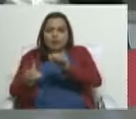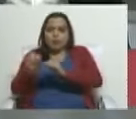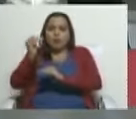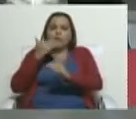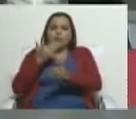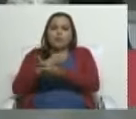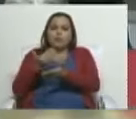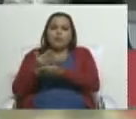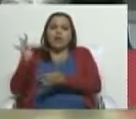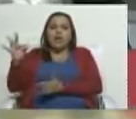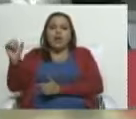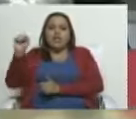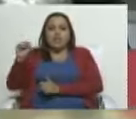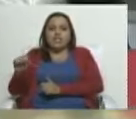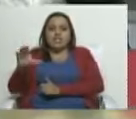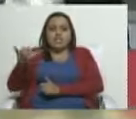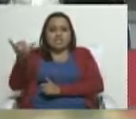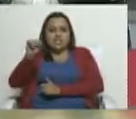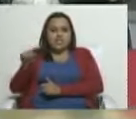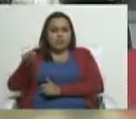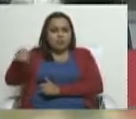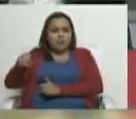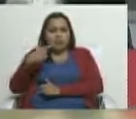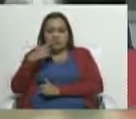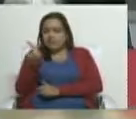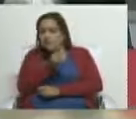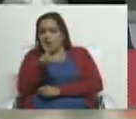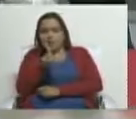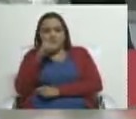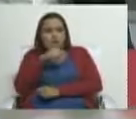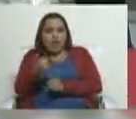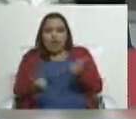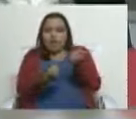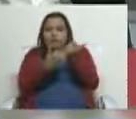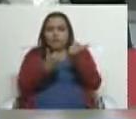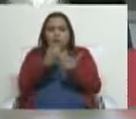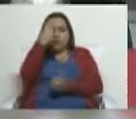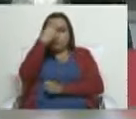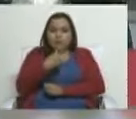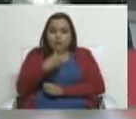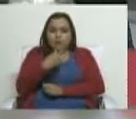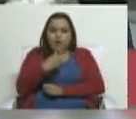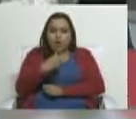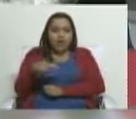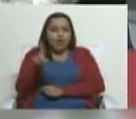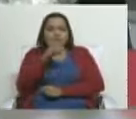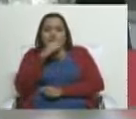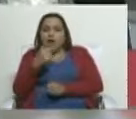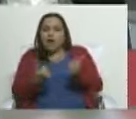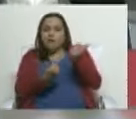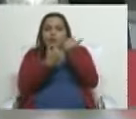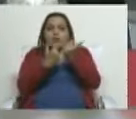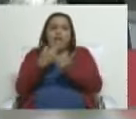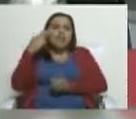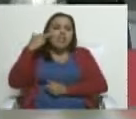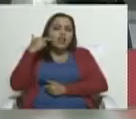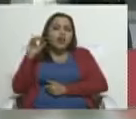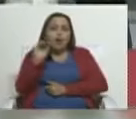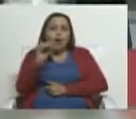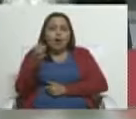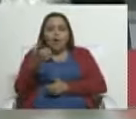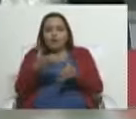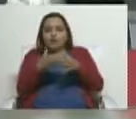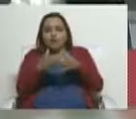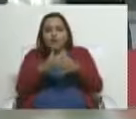planteamiento del fascismo. El fascismo dice, no, no hay que invertir en los pobres, no hay que invertir en los negros, no hay que invertir en los grupos